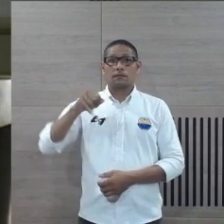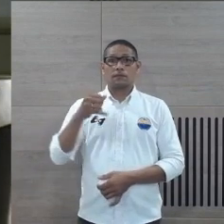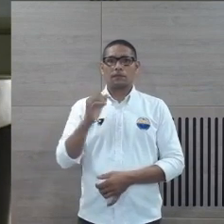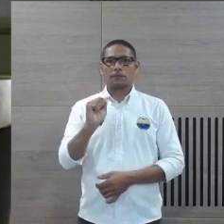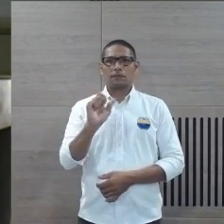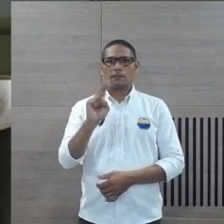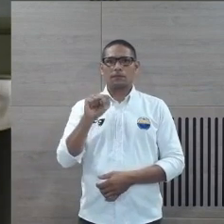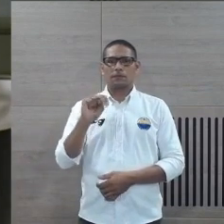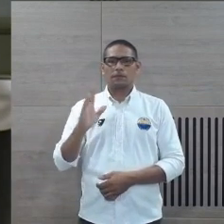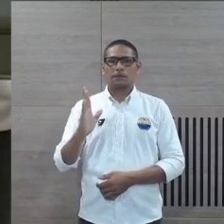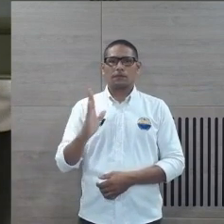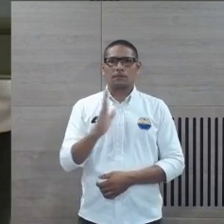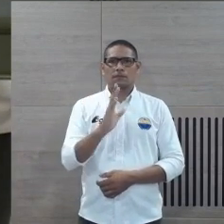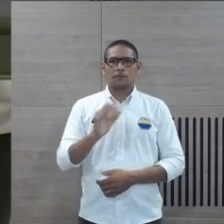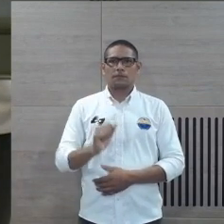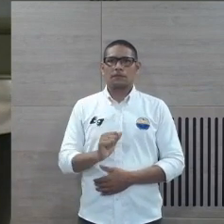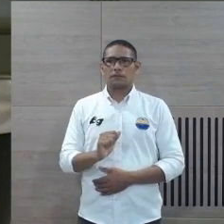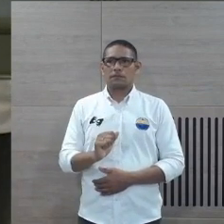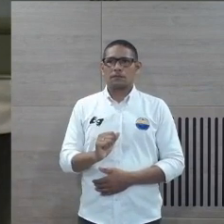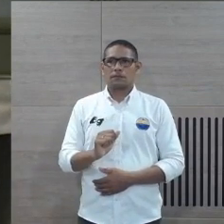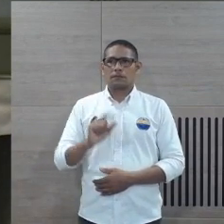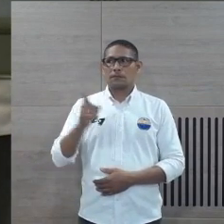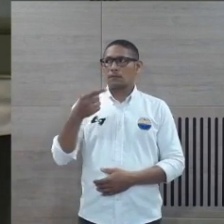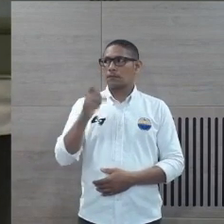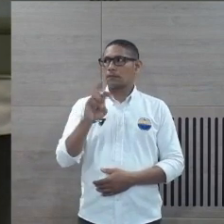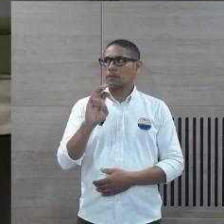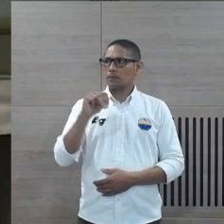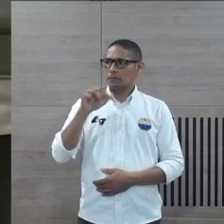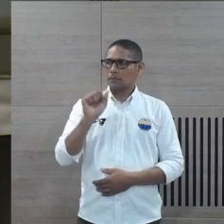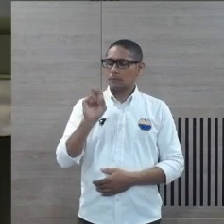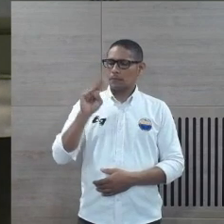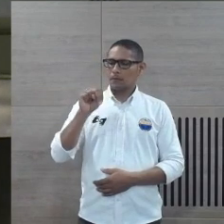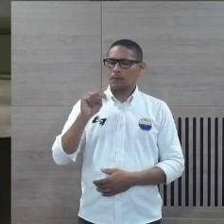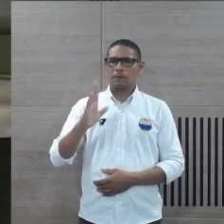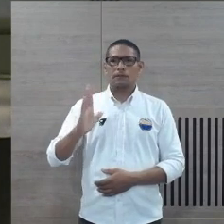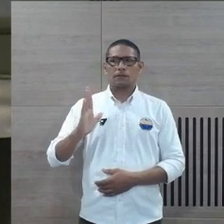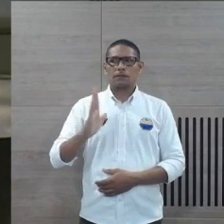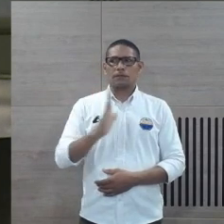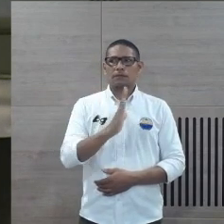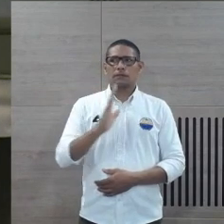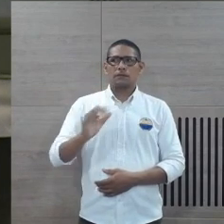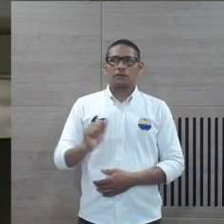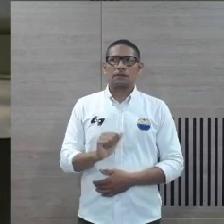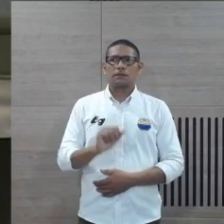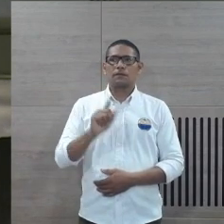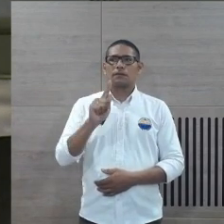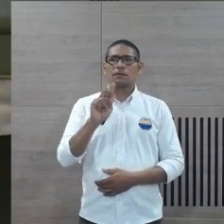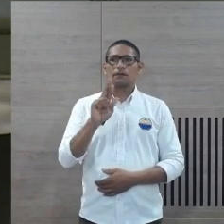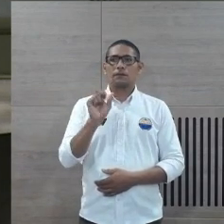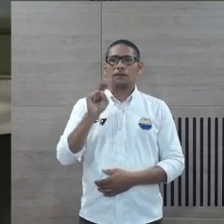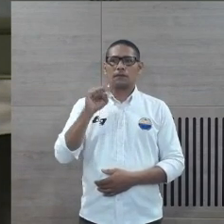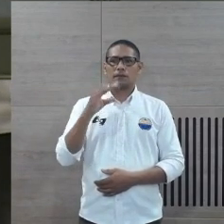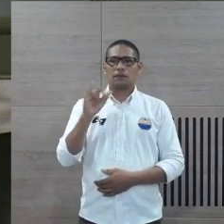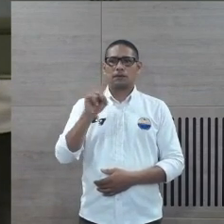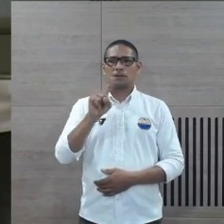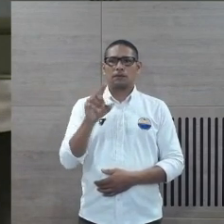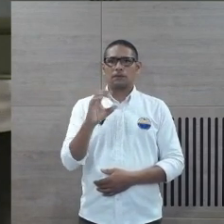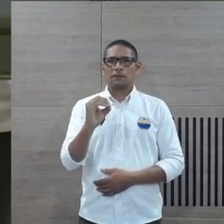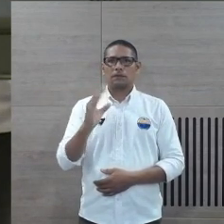de Piñeres Rangel, Francisco Javier Garcerán Villegas, María José Meyer